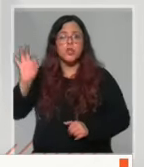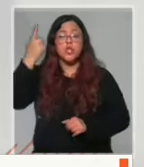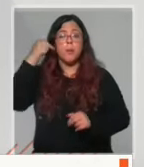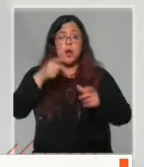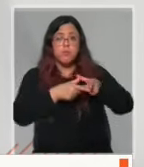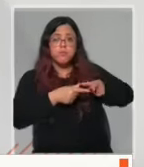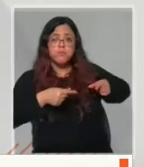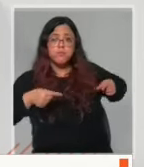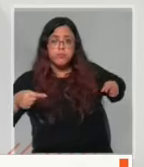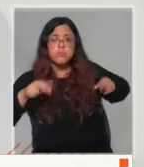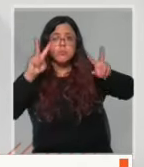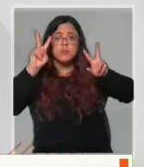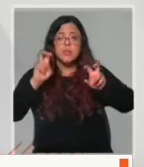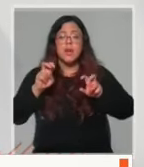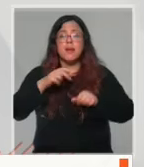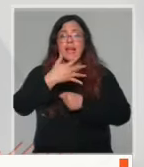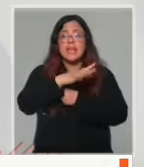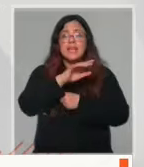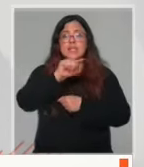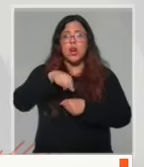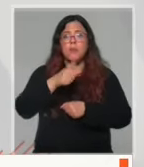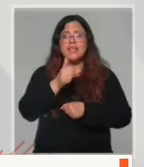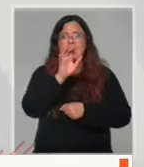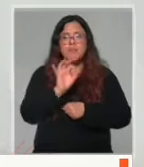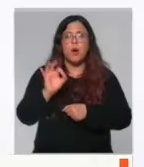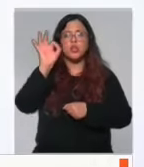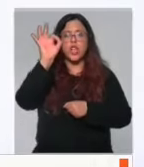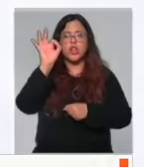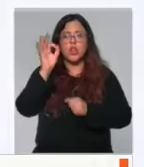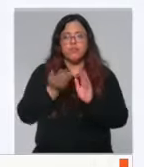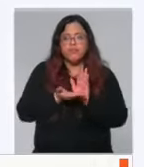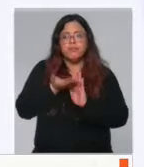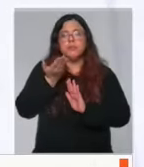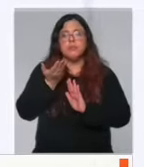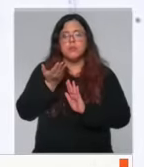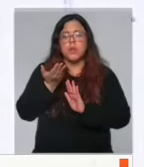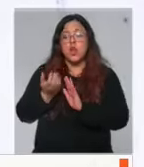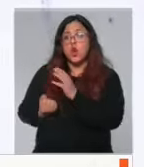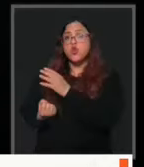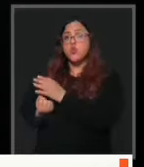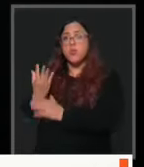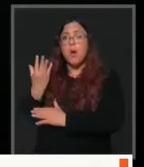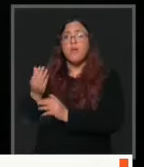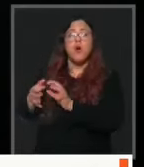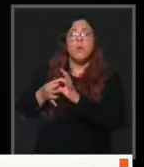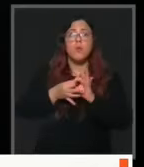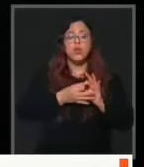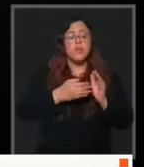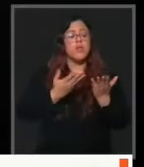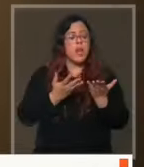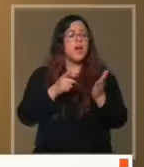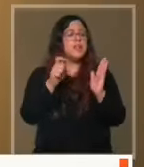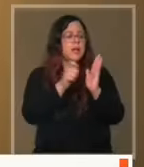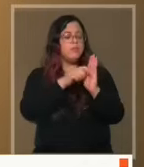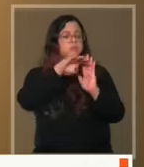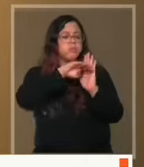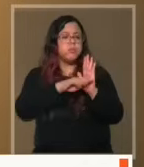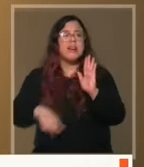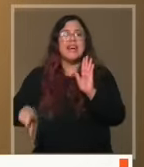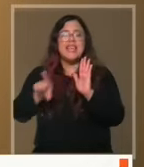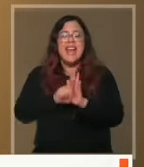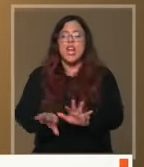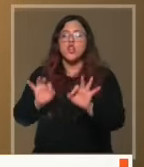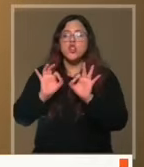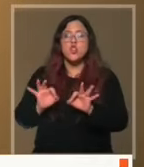el promedio del alza será de 15,6%. Nuevo aumento que se debe al calendario previsto por la ley de normalización